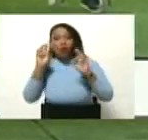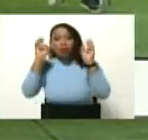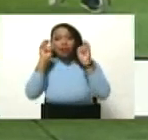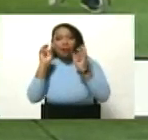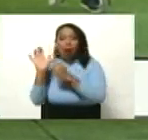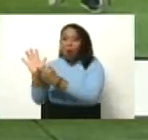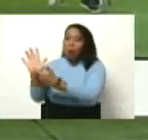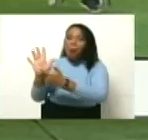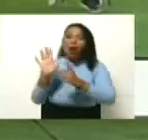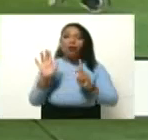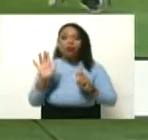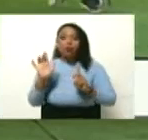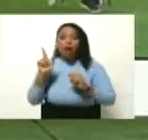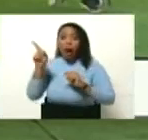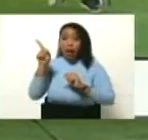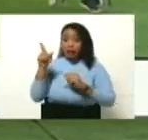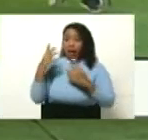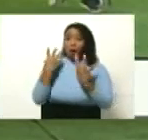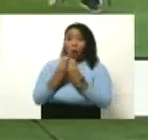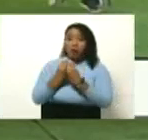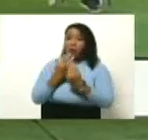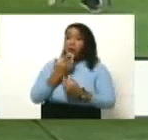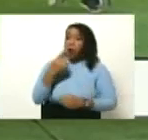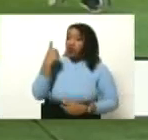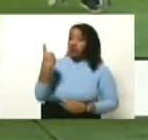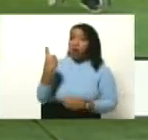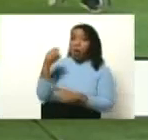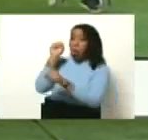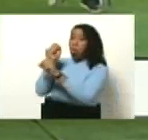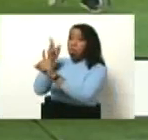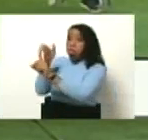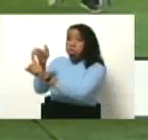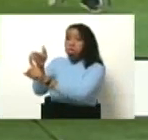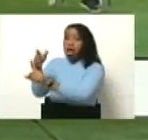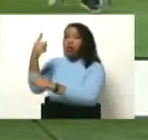Que ese compañero no se sienta solo cuando es atacado.